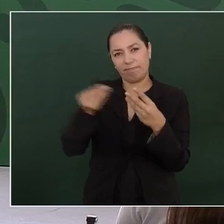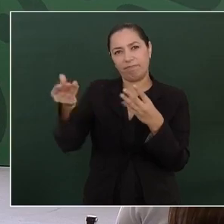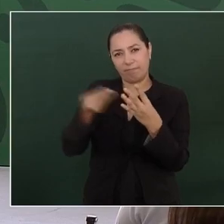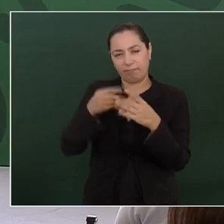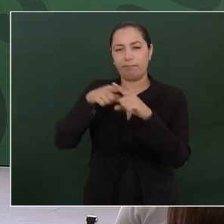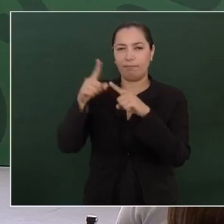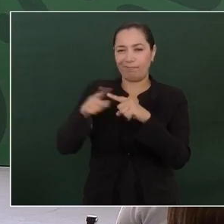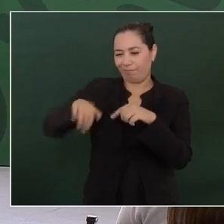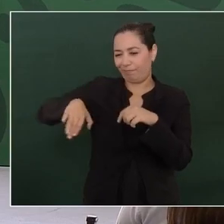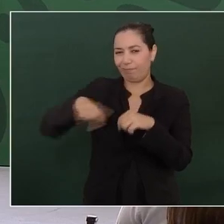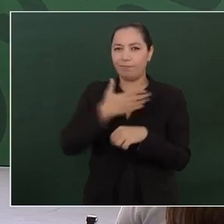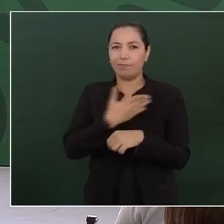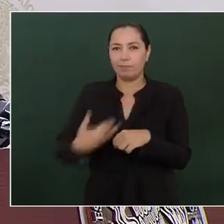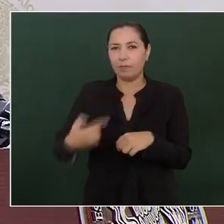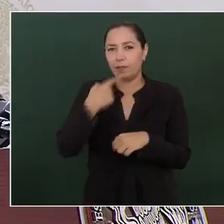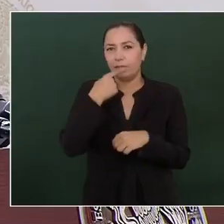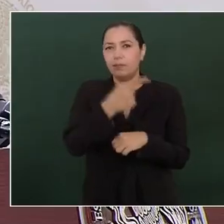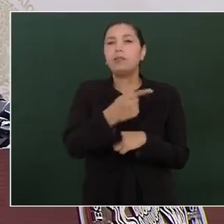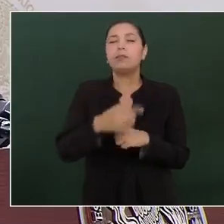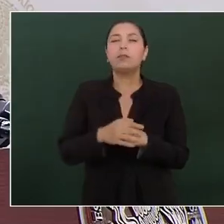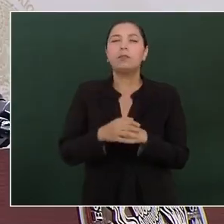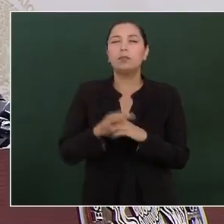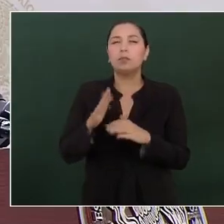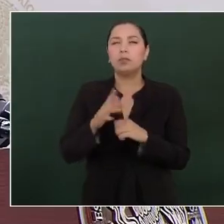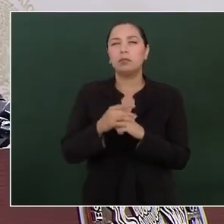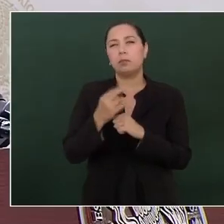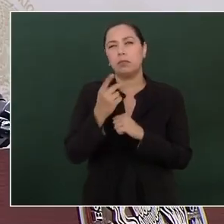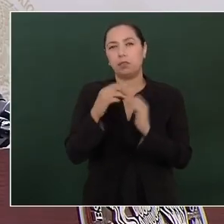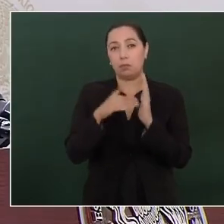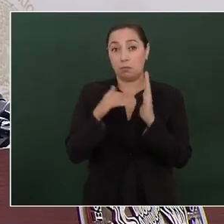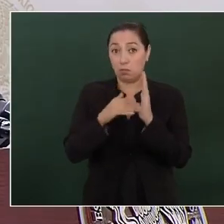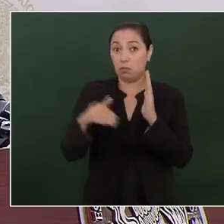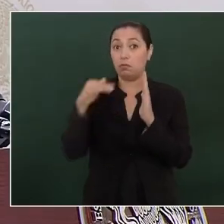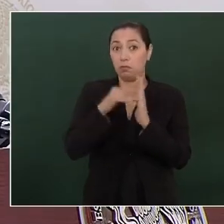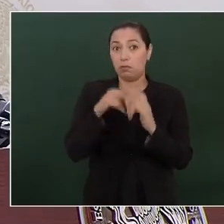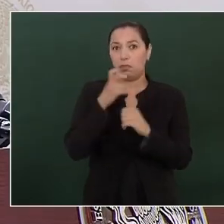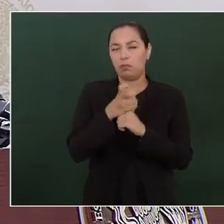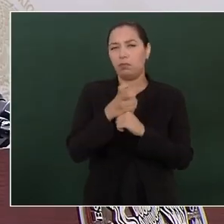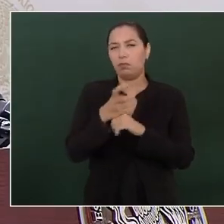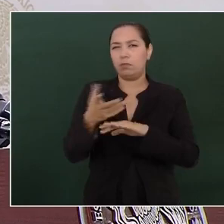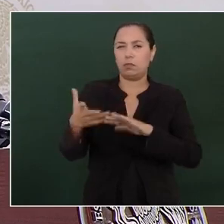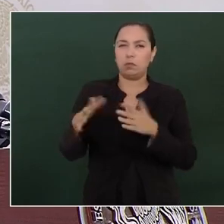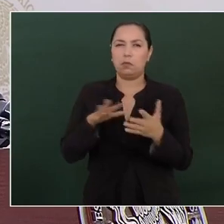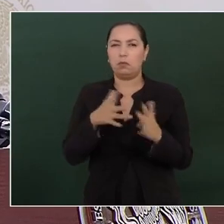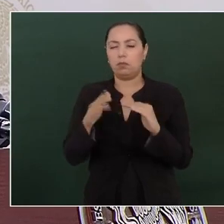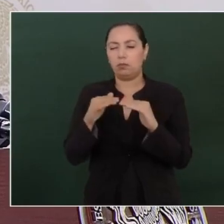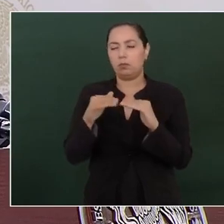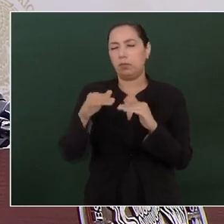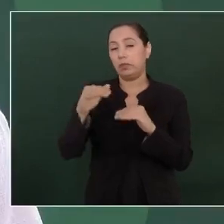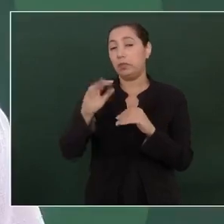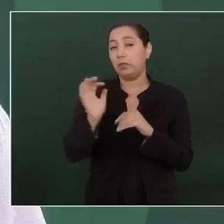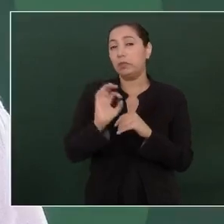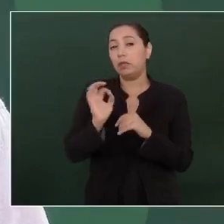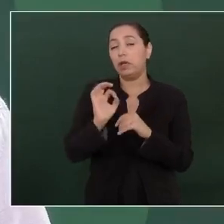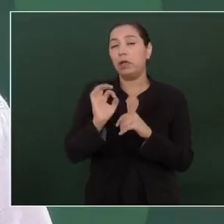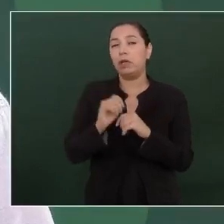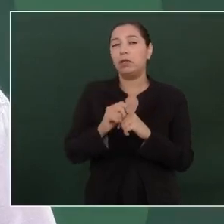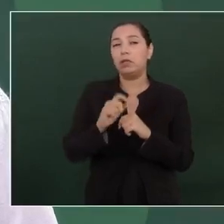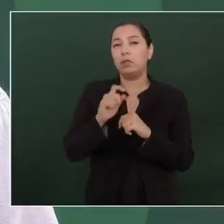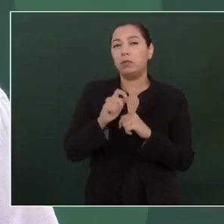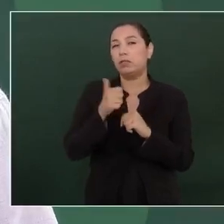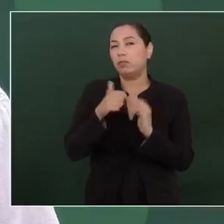dijo el presidente, el monto ascendía a 25 mil millones, que actualizados pueden ir ya superior a los 26 mil